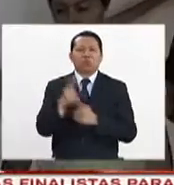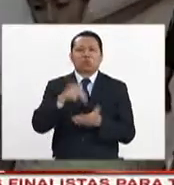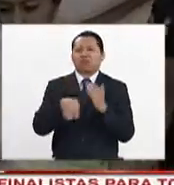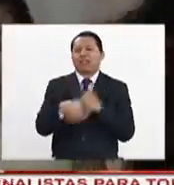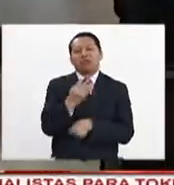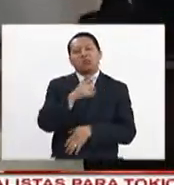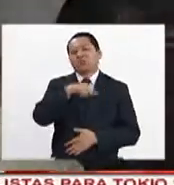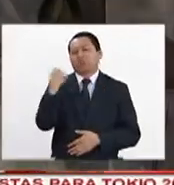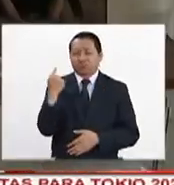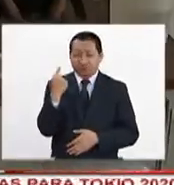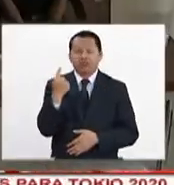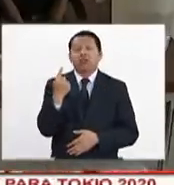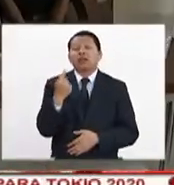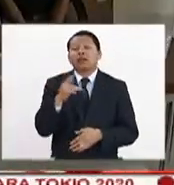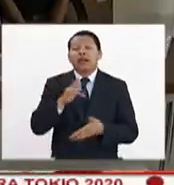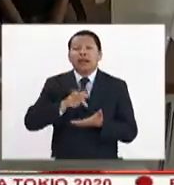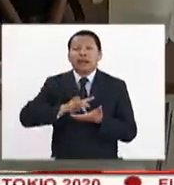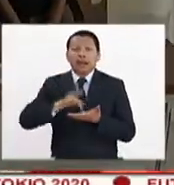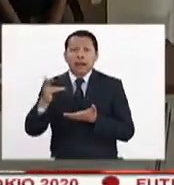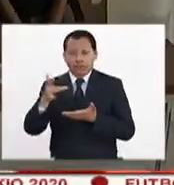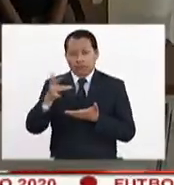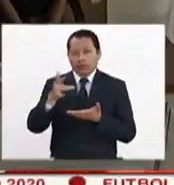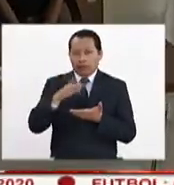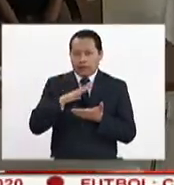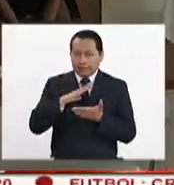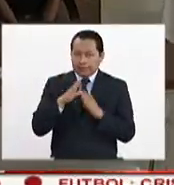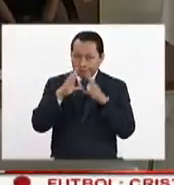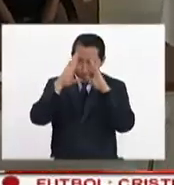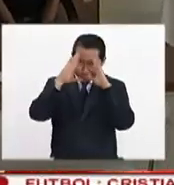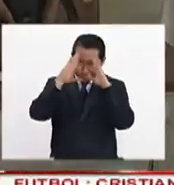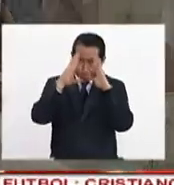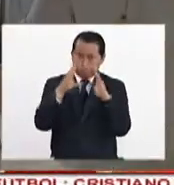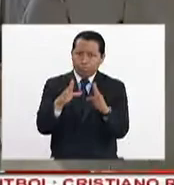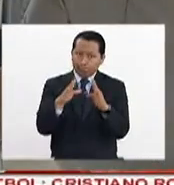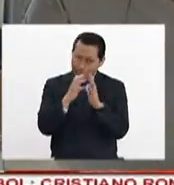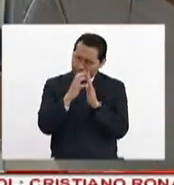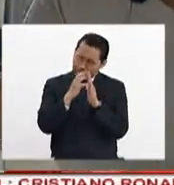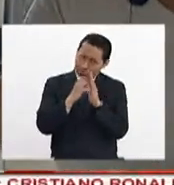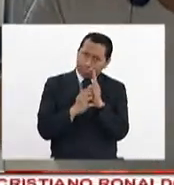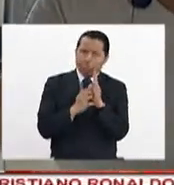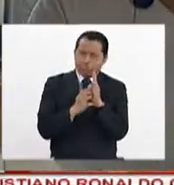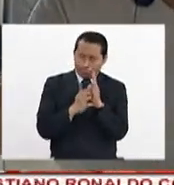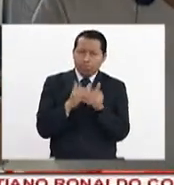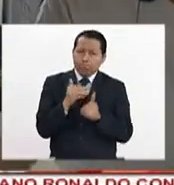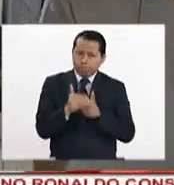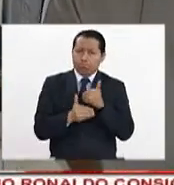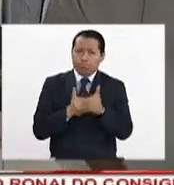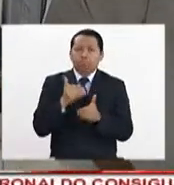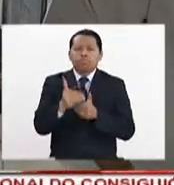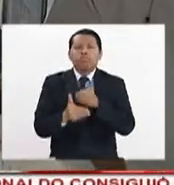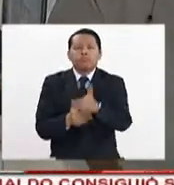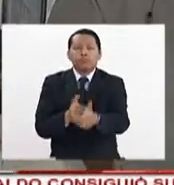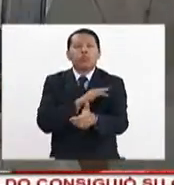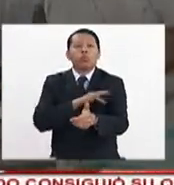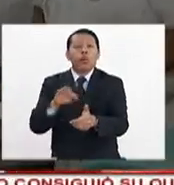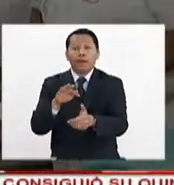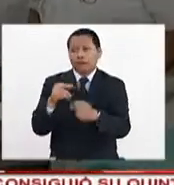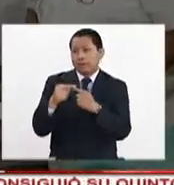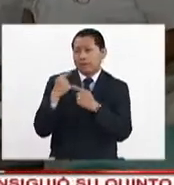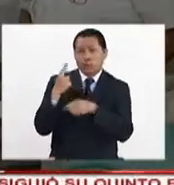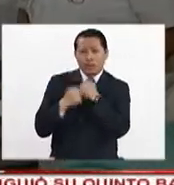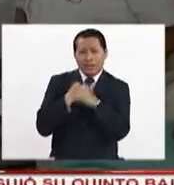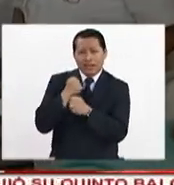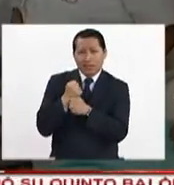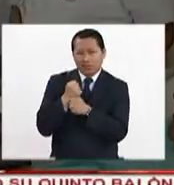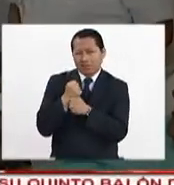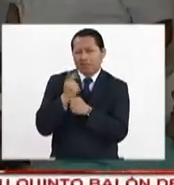2014 gracias a un modelo de disciplina financiera implementado en esta administración. Hemos logrado pasar el año pasado de